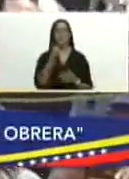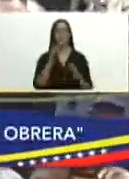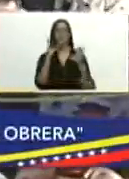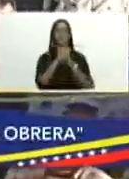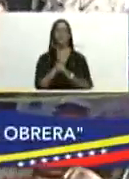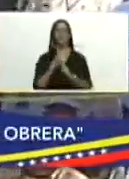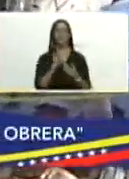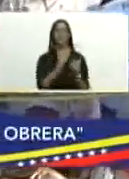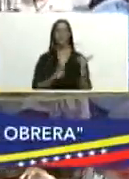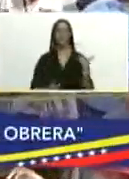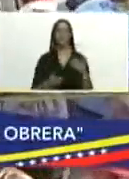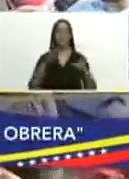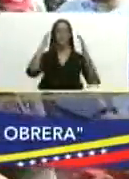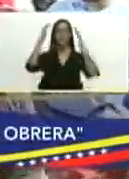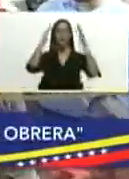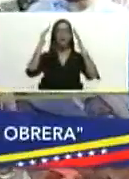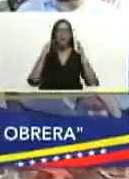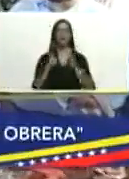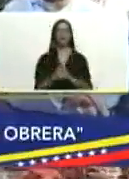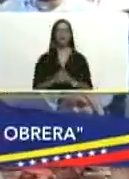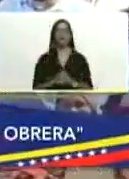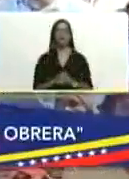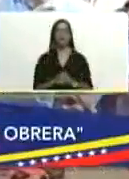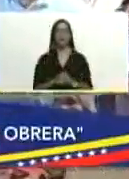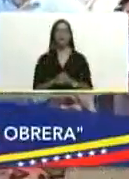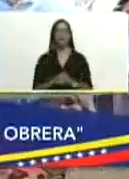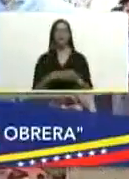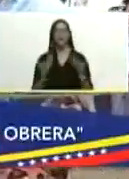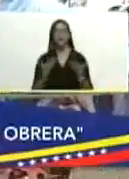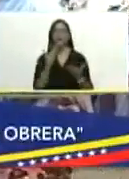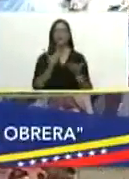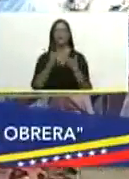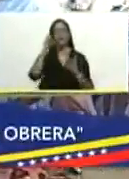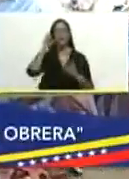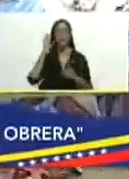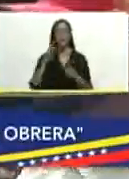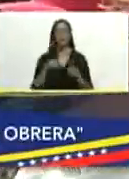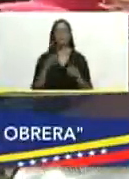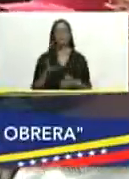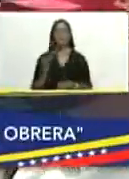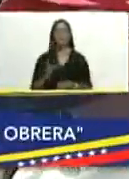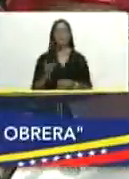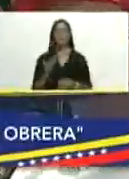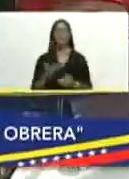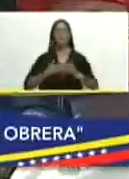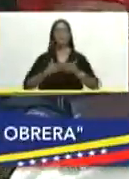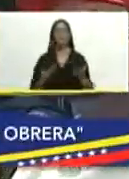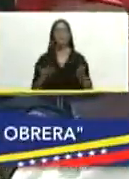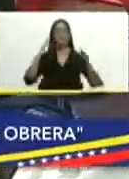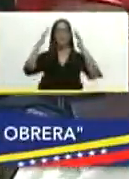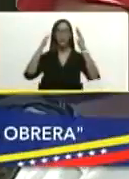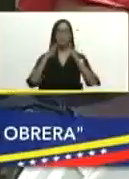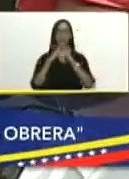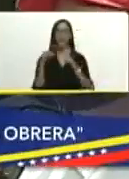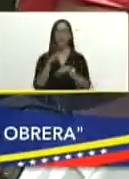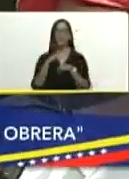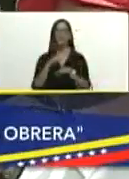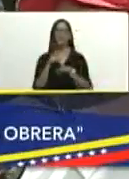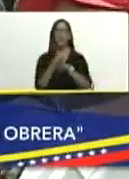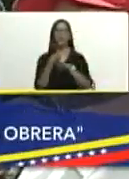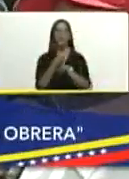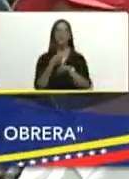saludo desearle todas las bendiciones primero Dándole gracias a Dios por esta importante oportunidad saludar a todos los ministros a nuestro